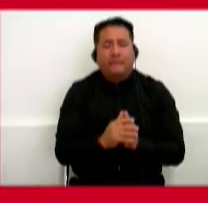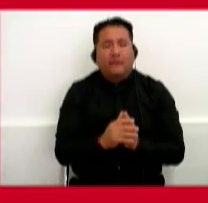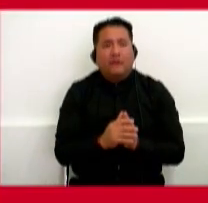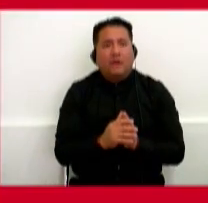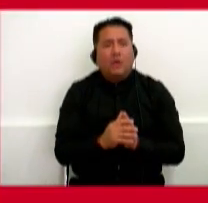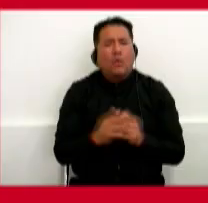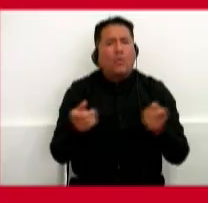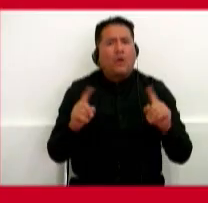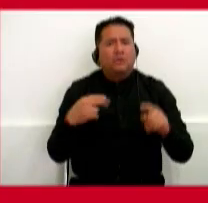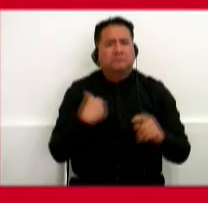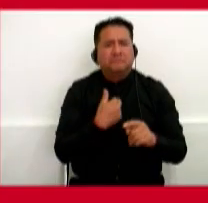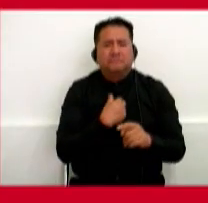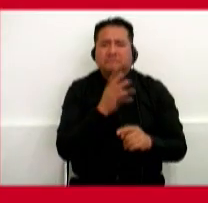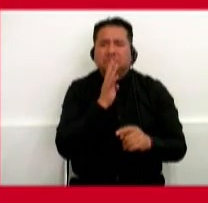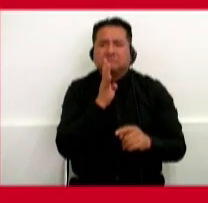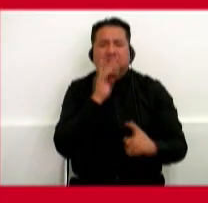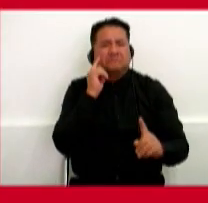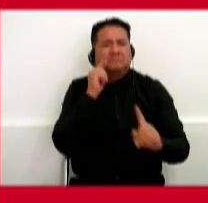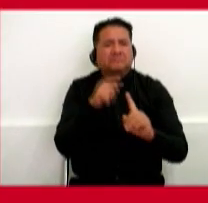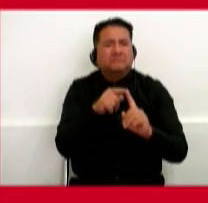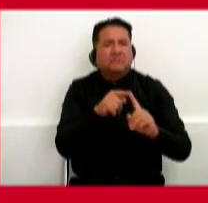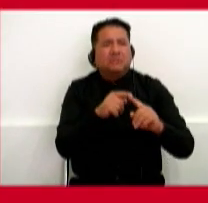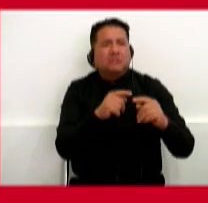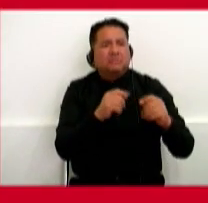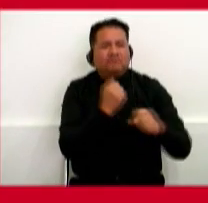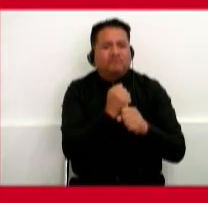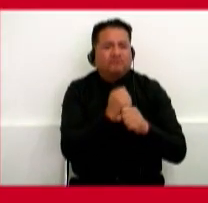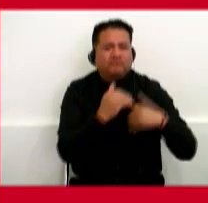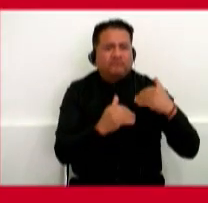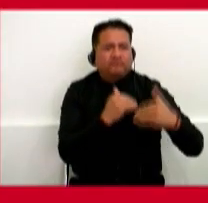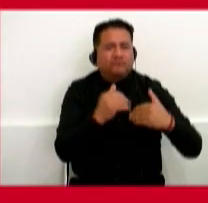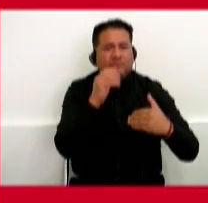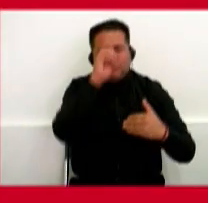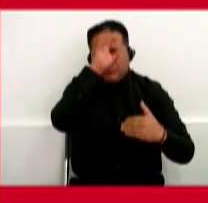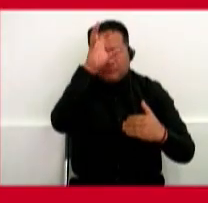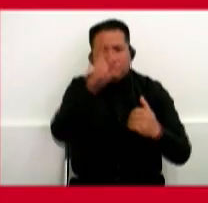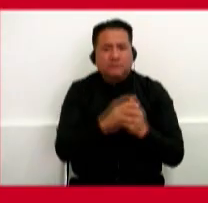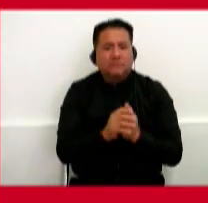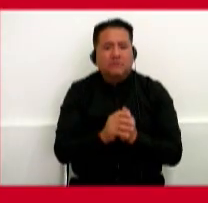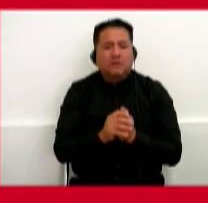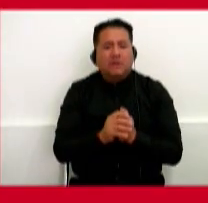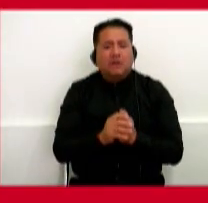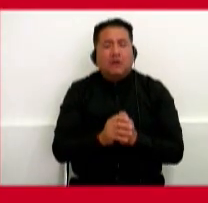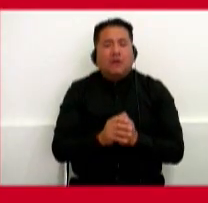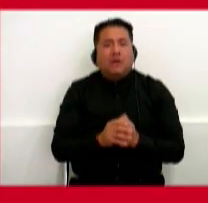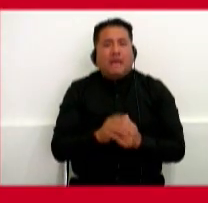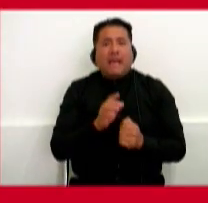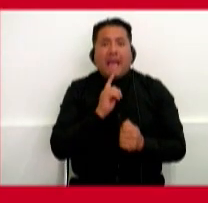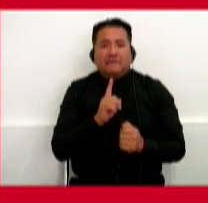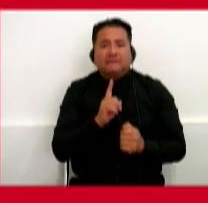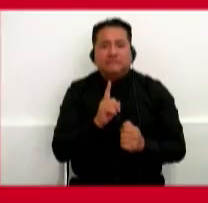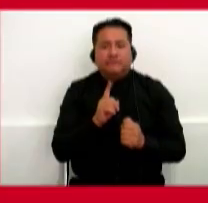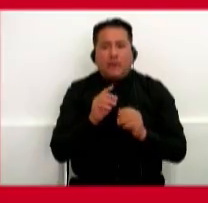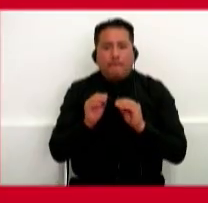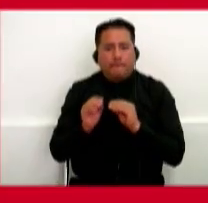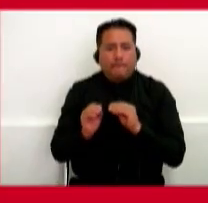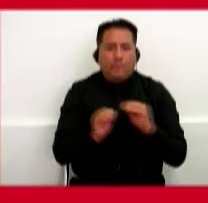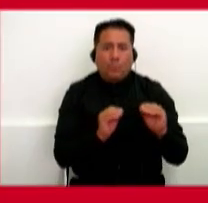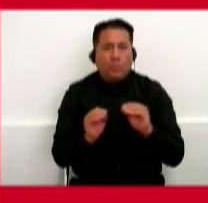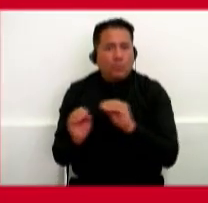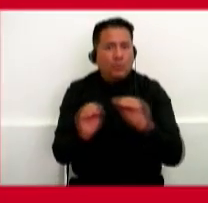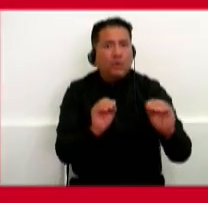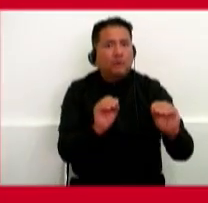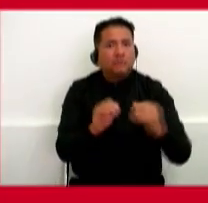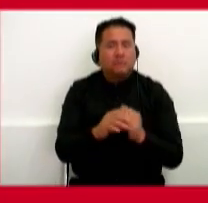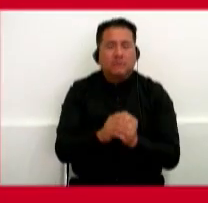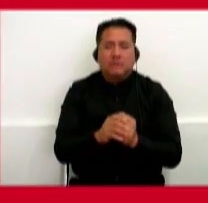operaciones mineras, donde los equipos que generan el proceso son móviles, no tienen una posición fija, y que también el mineral que estamos